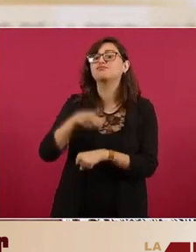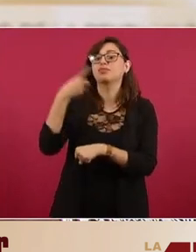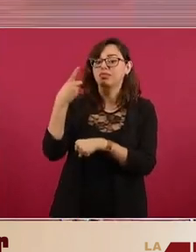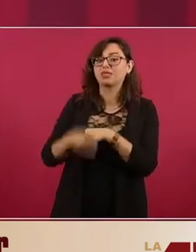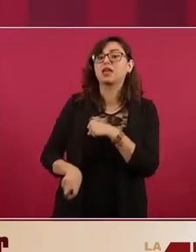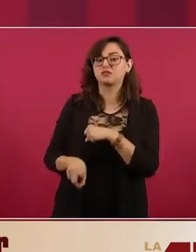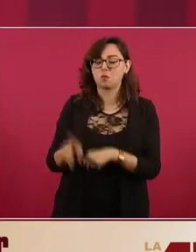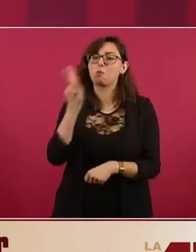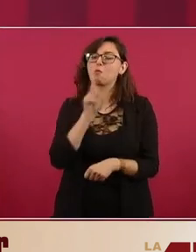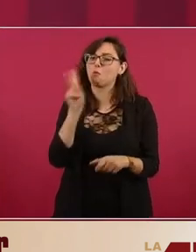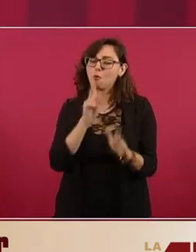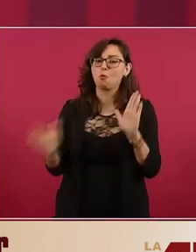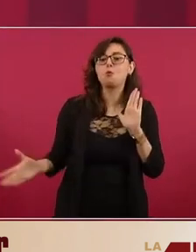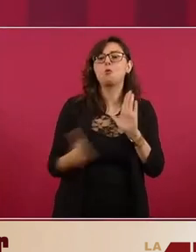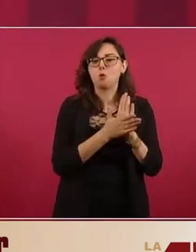Está probado